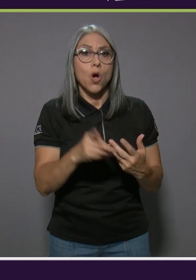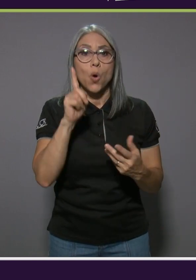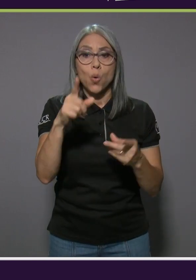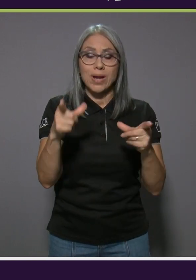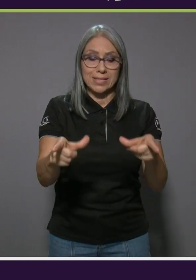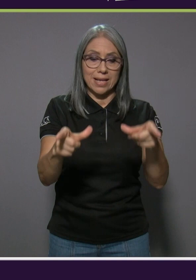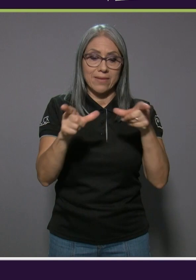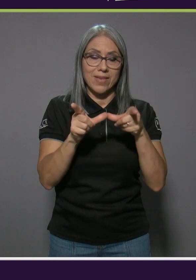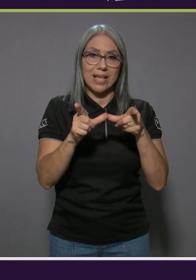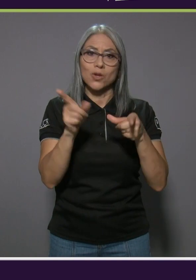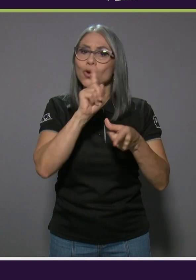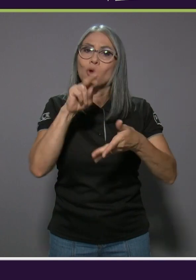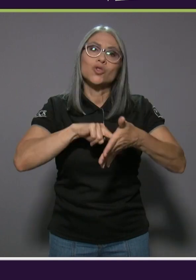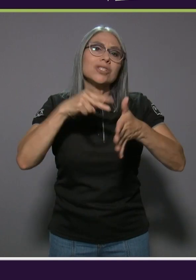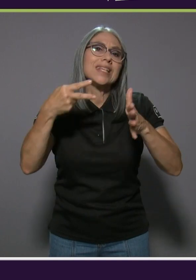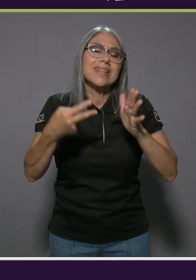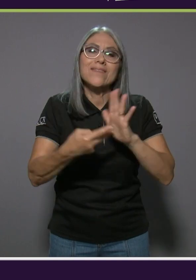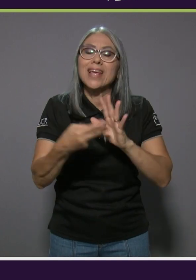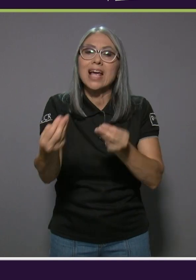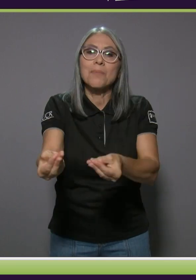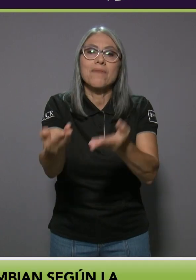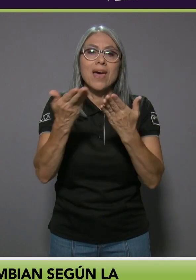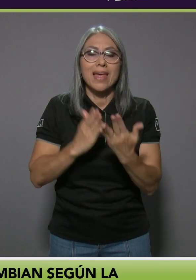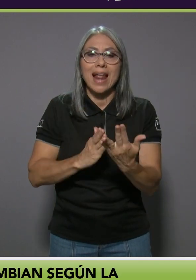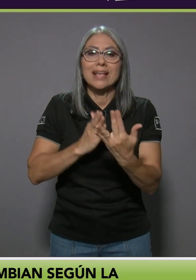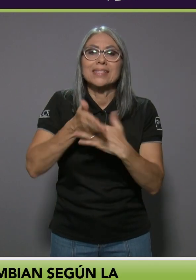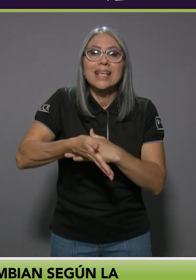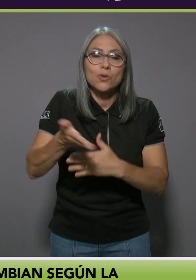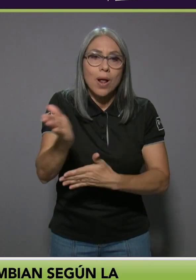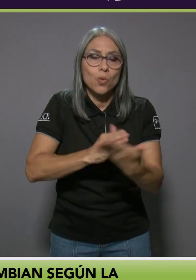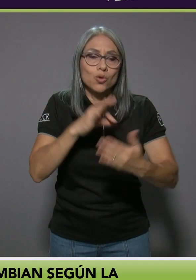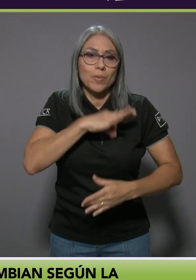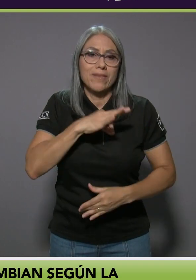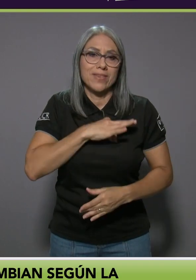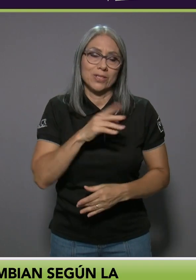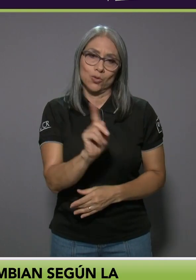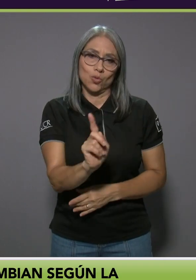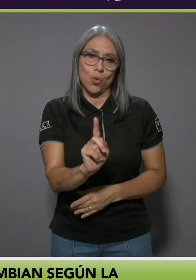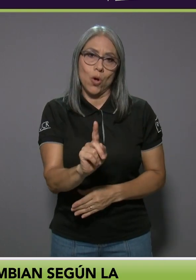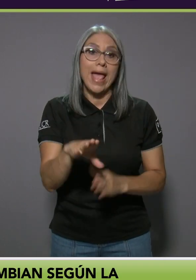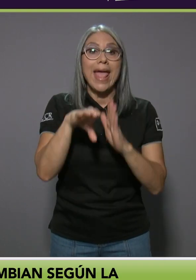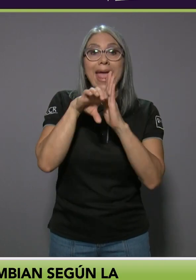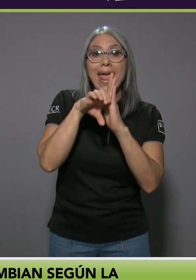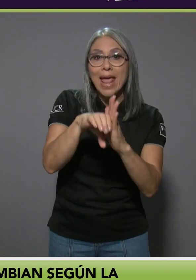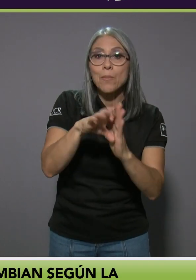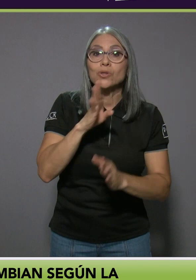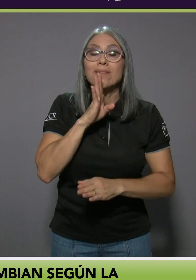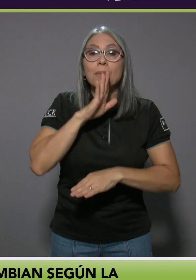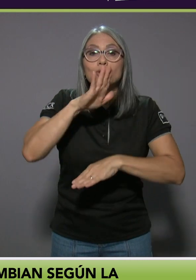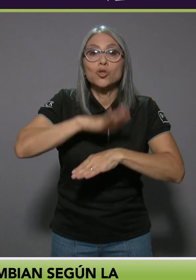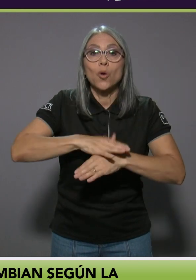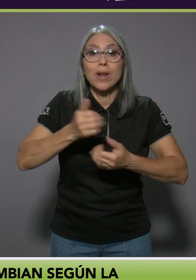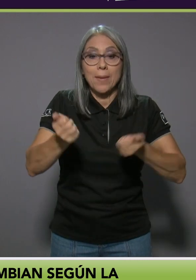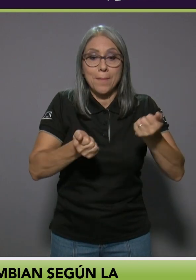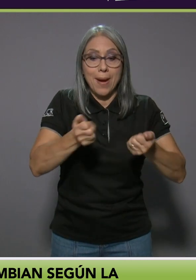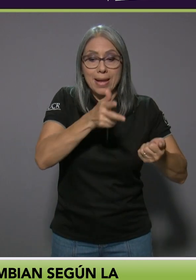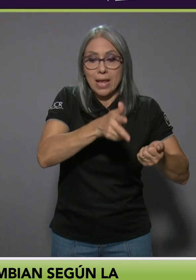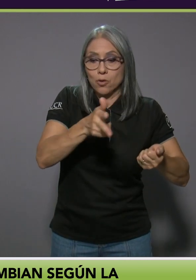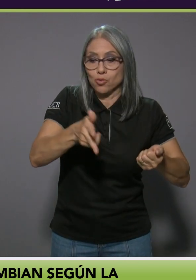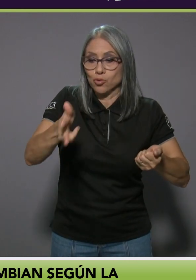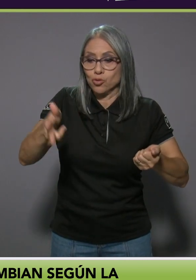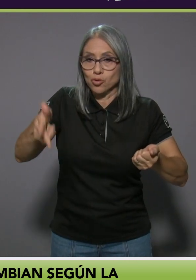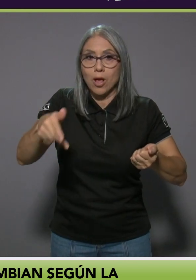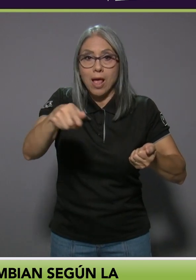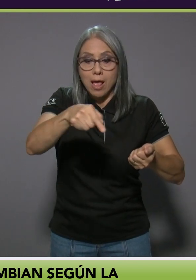me va a dar el acceso a algunos de esos beneficios, no necesariamente, porque por ejemplo, si hablamos de los parqueos de reserva, ya la ley de